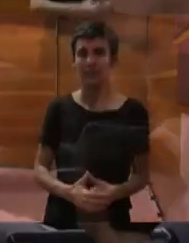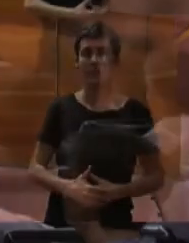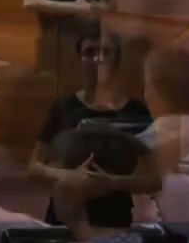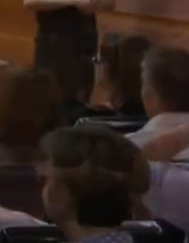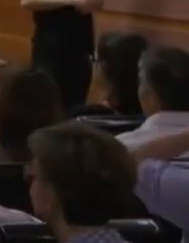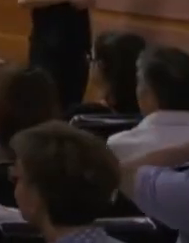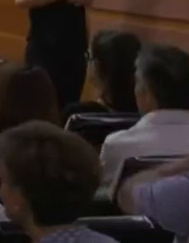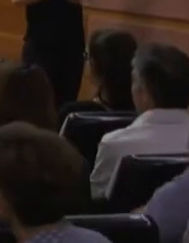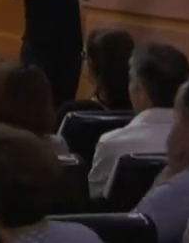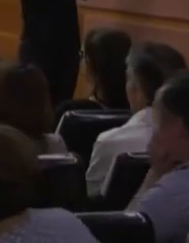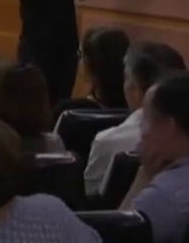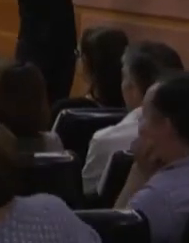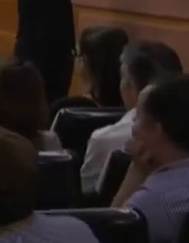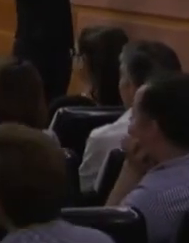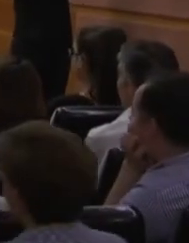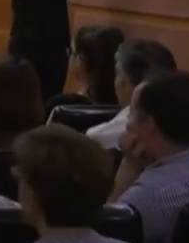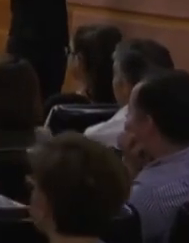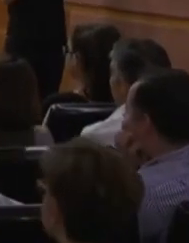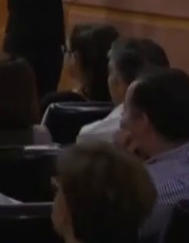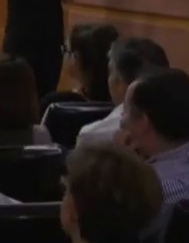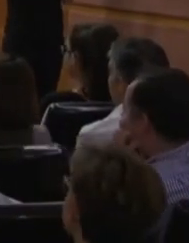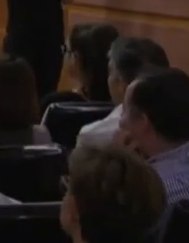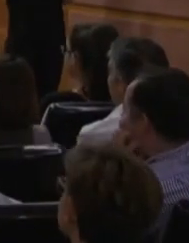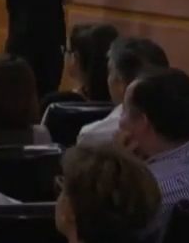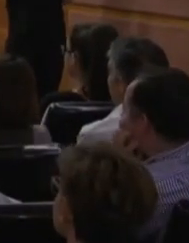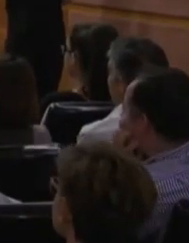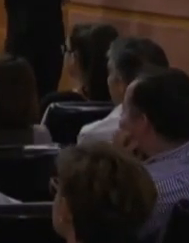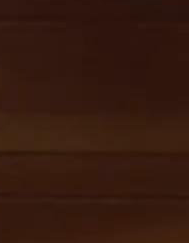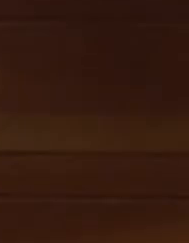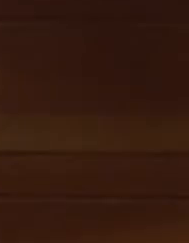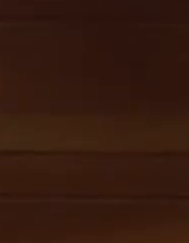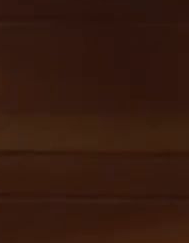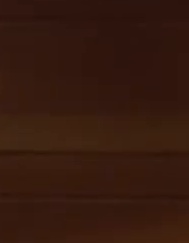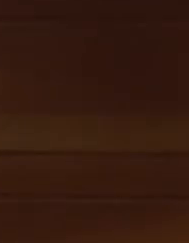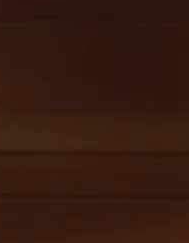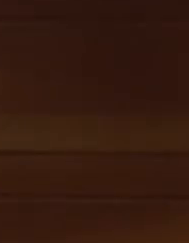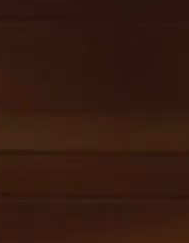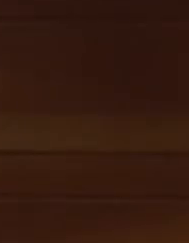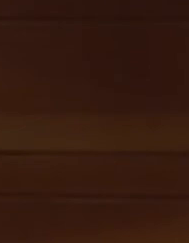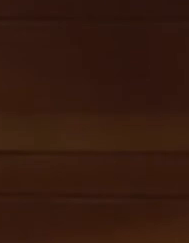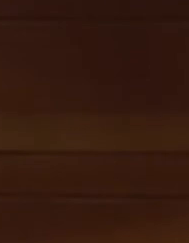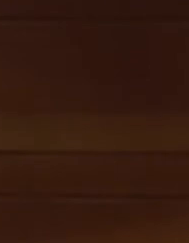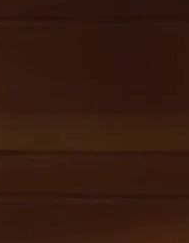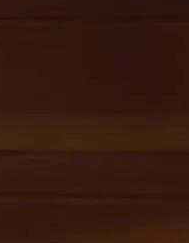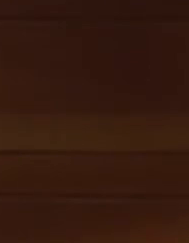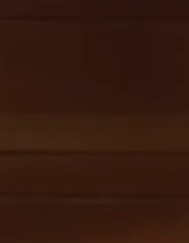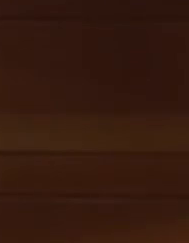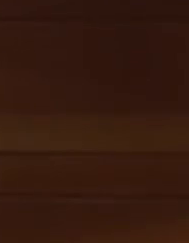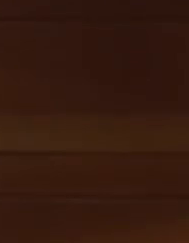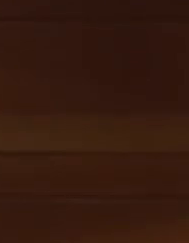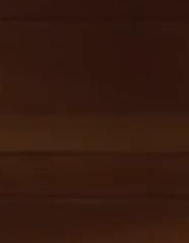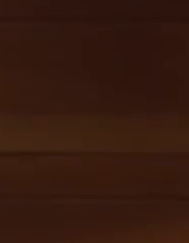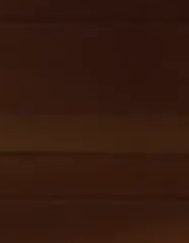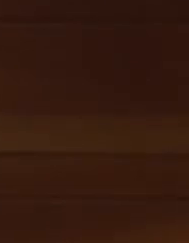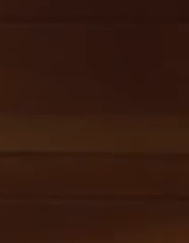Después de esto, decirles que quien quiera seguir formando parte de esta aventura, bueno, pues la Escuela de la Ciudadanía, la Escuela Abierta de la Ciudadanía,